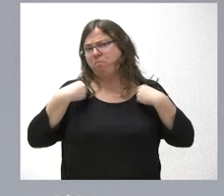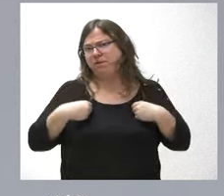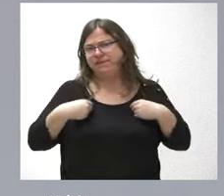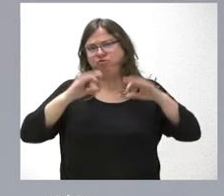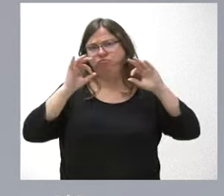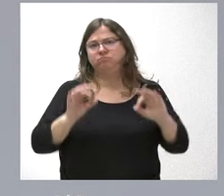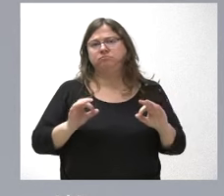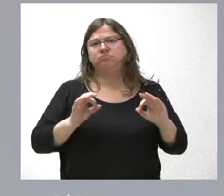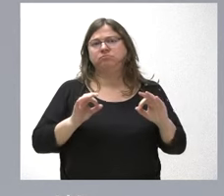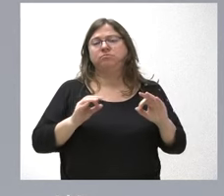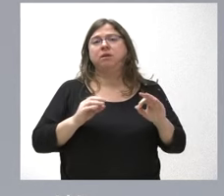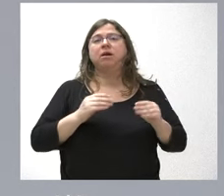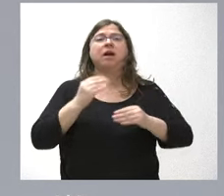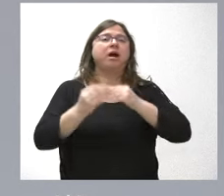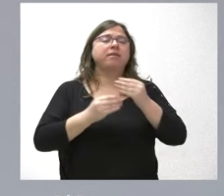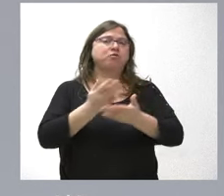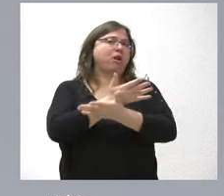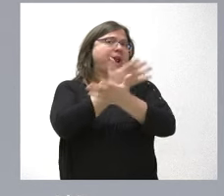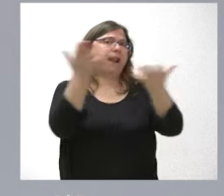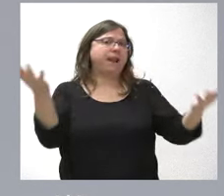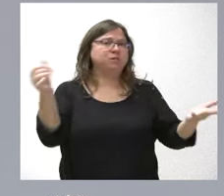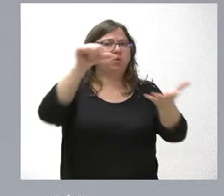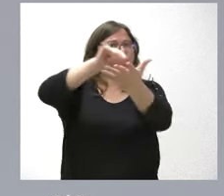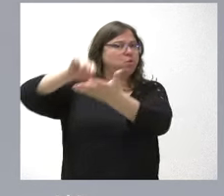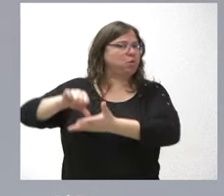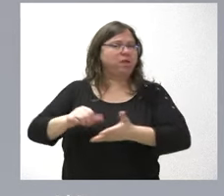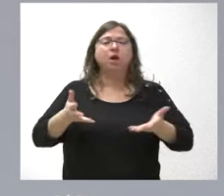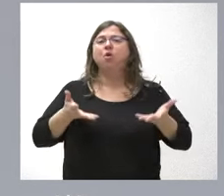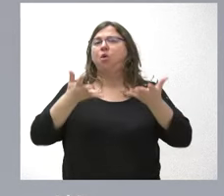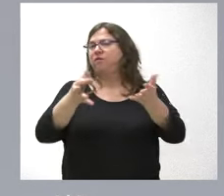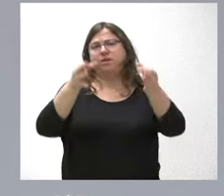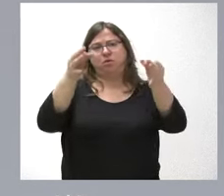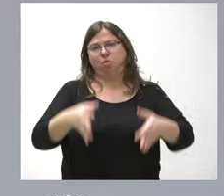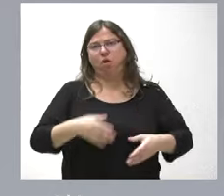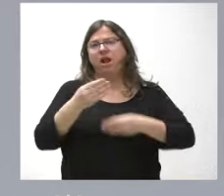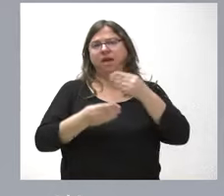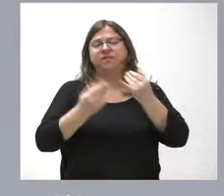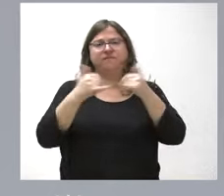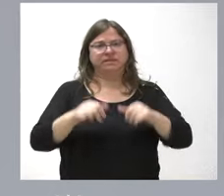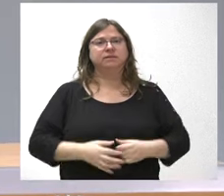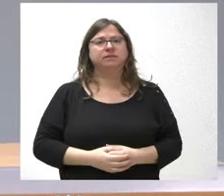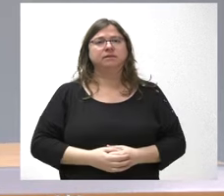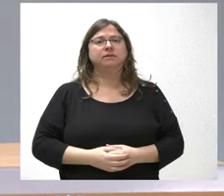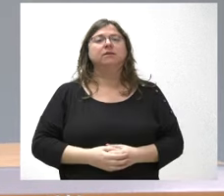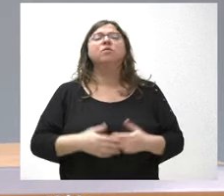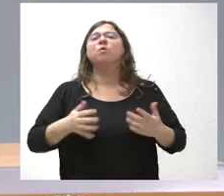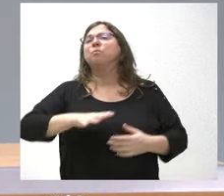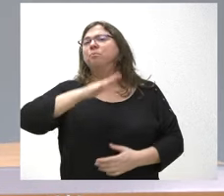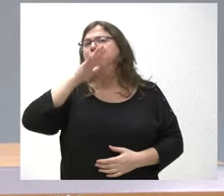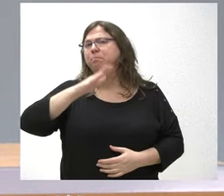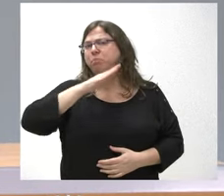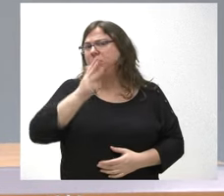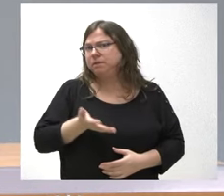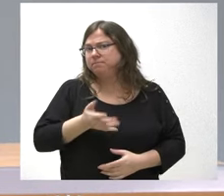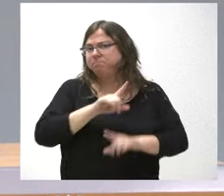que realizamos en el resto de capitales y municipios de Castilla y León que realizan esta fiesta. ¿Y cuál ha sido el motivo que ha llevado a la